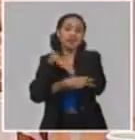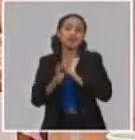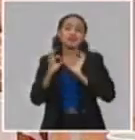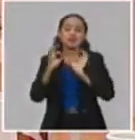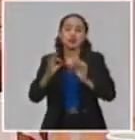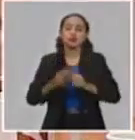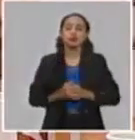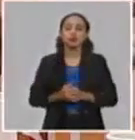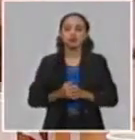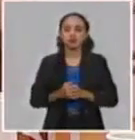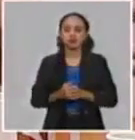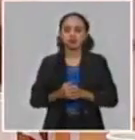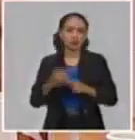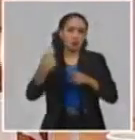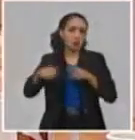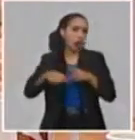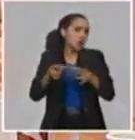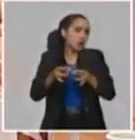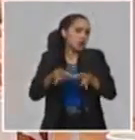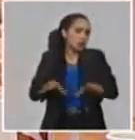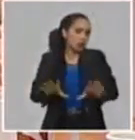vamos a decir, las normales, ¿no?